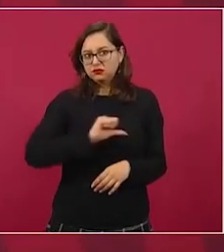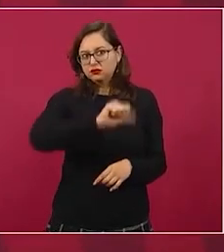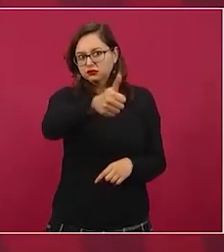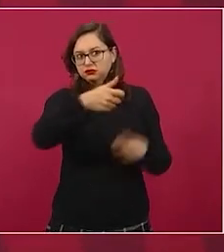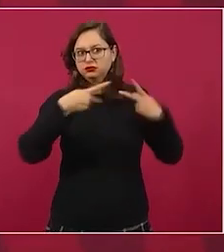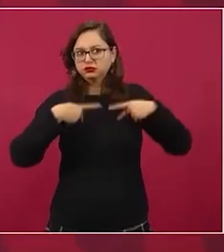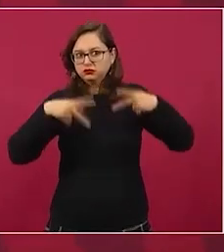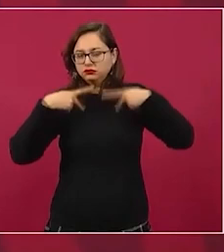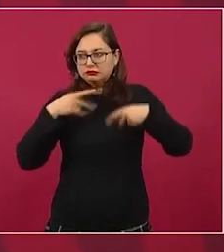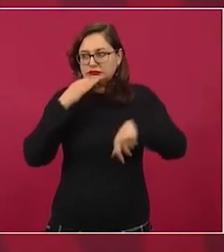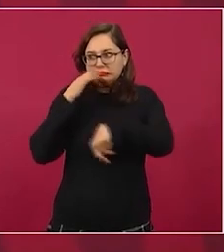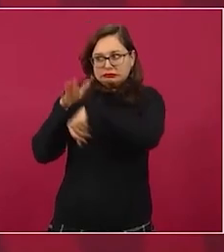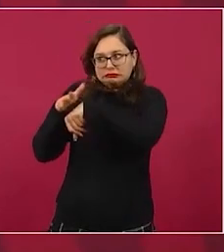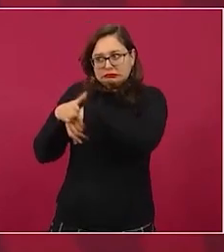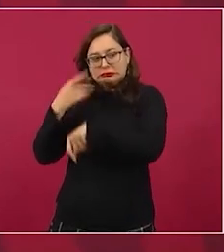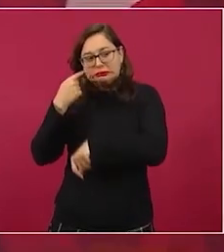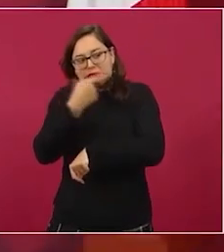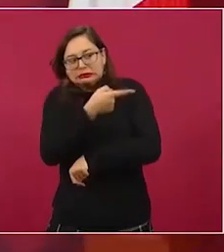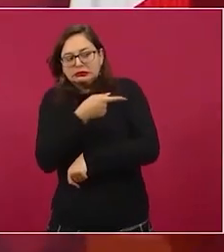estaba